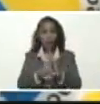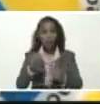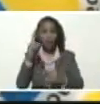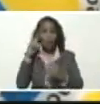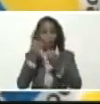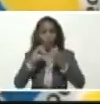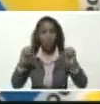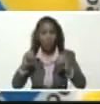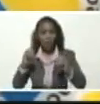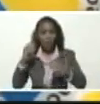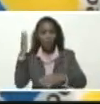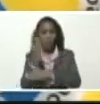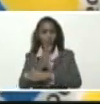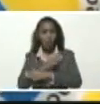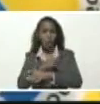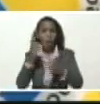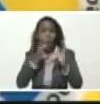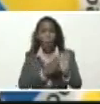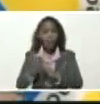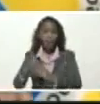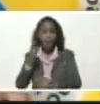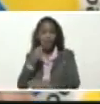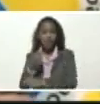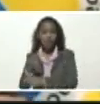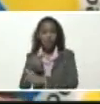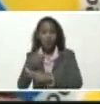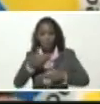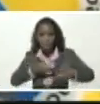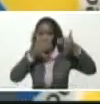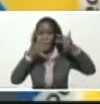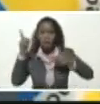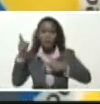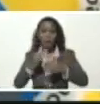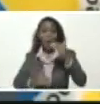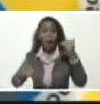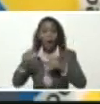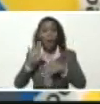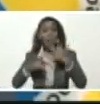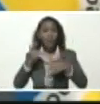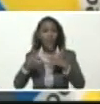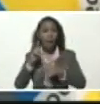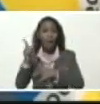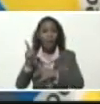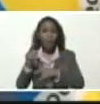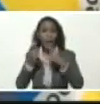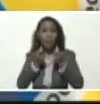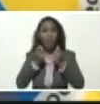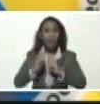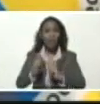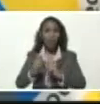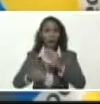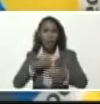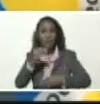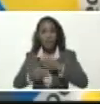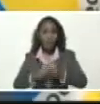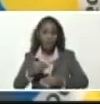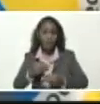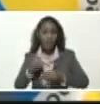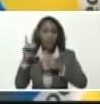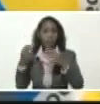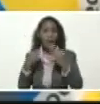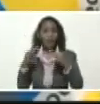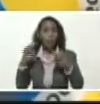Organizada y el Financiamiento del Terrorismo, un acto terrorista es un acto intencionado que por su